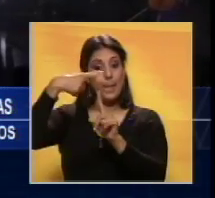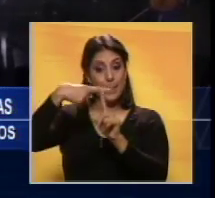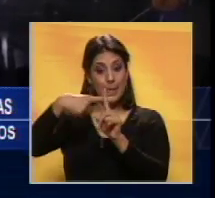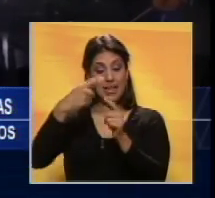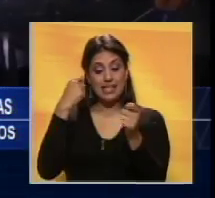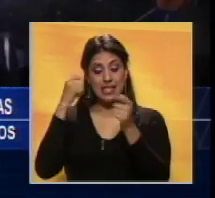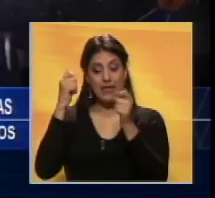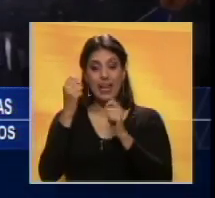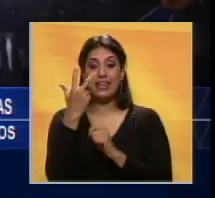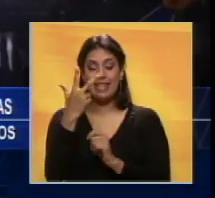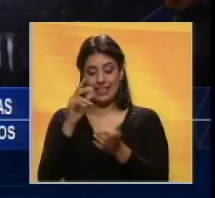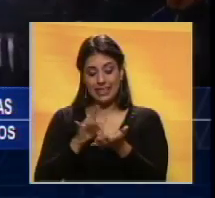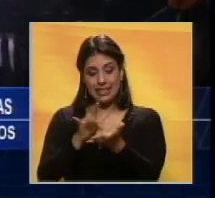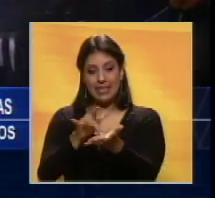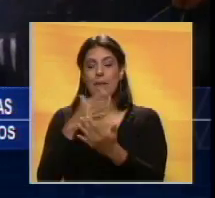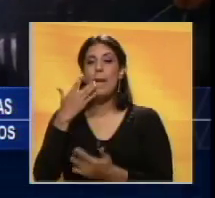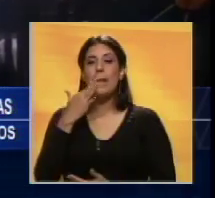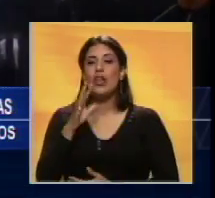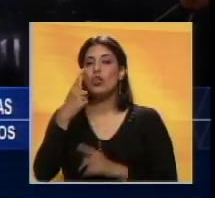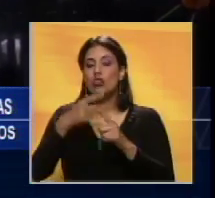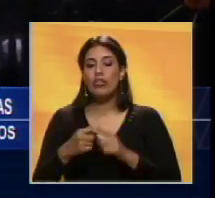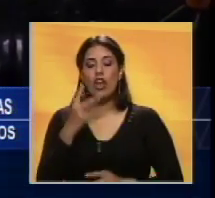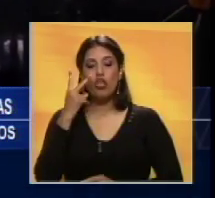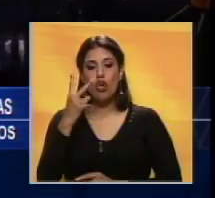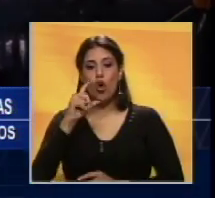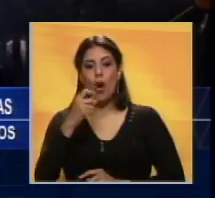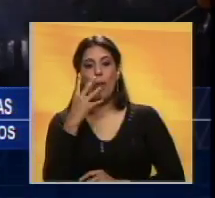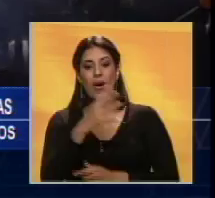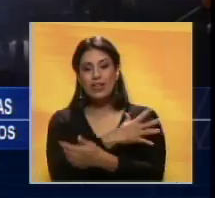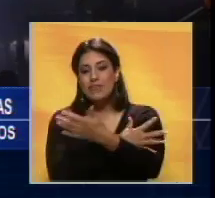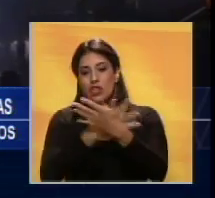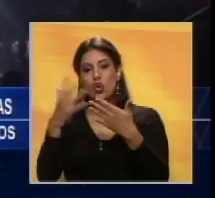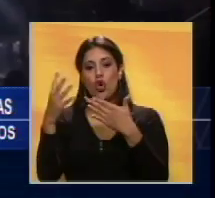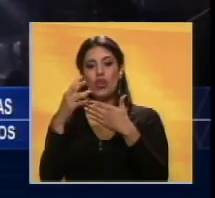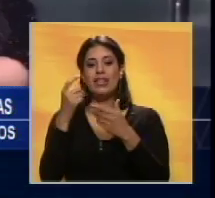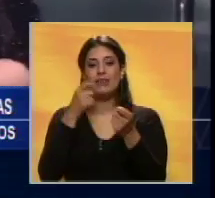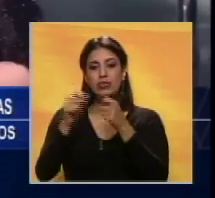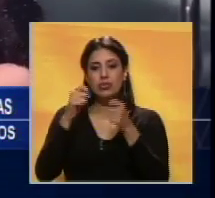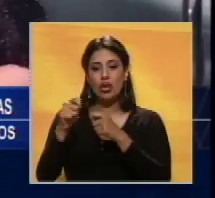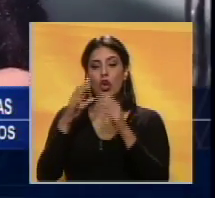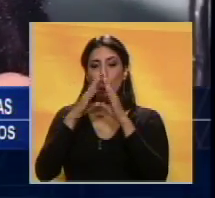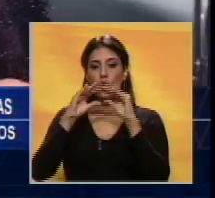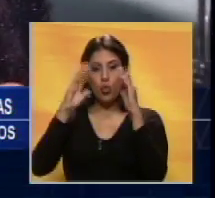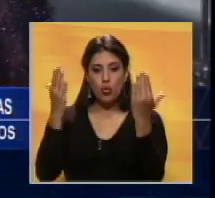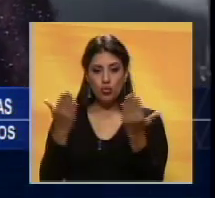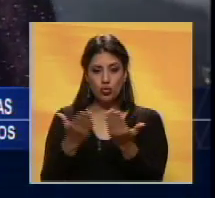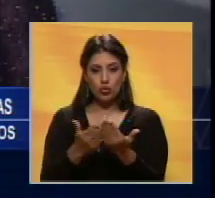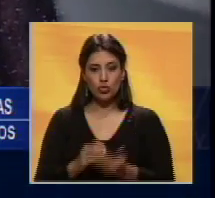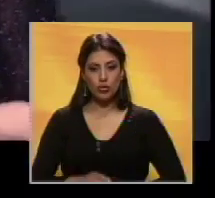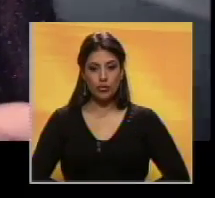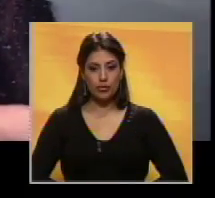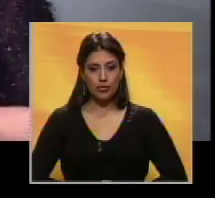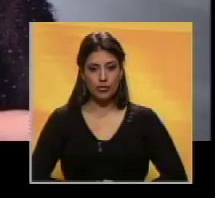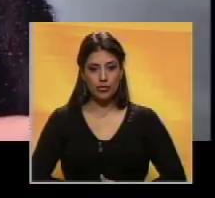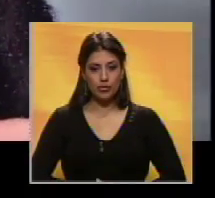de las ventas de su tercer álbum que alcanzaron una cifra de 2,4 millones de ejemplares en todo el mundo.